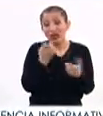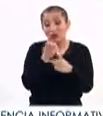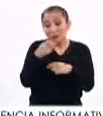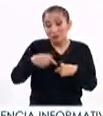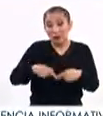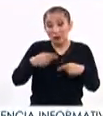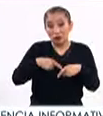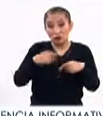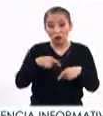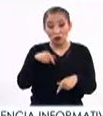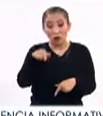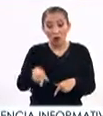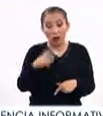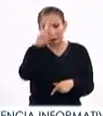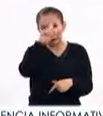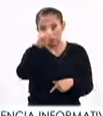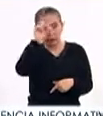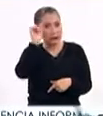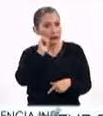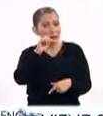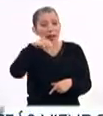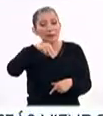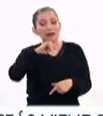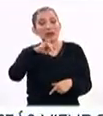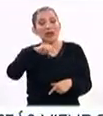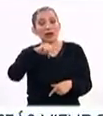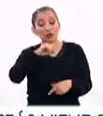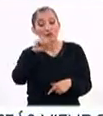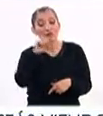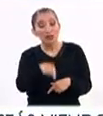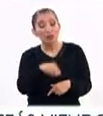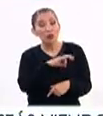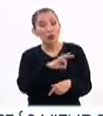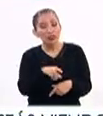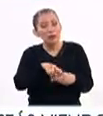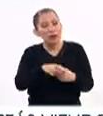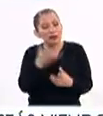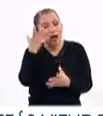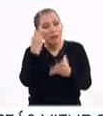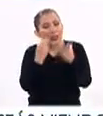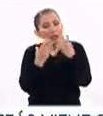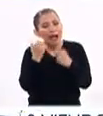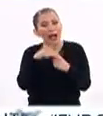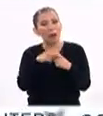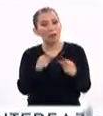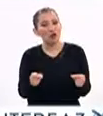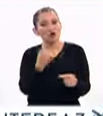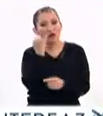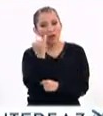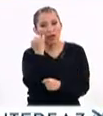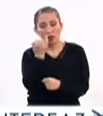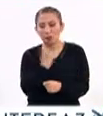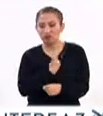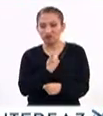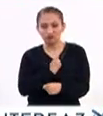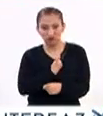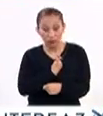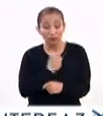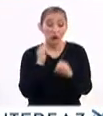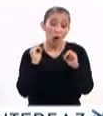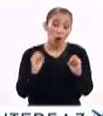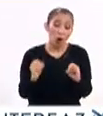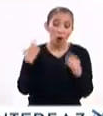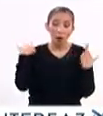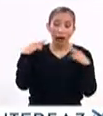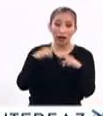estas personas les recomendamos siempre Minato, porque a partir de ella pueden empezar a estudiar el japonés de forma autodidacta o